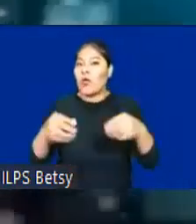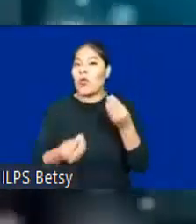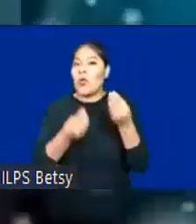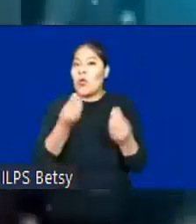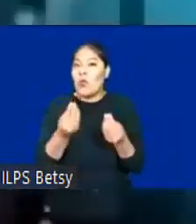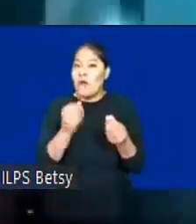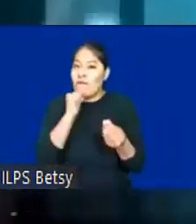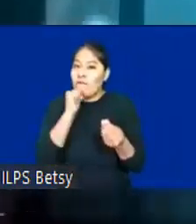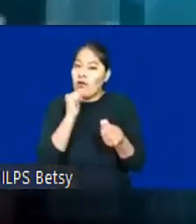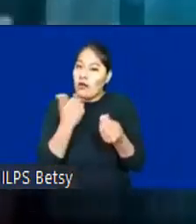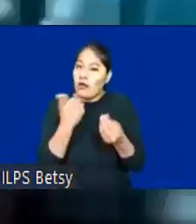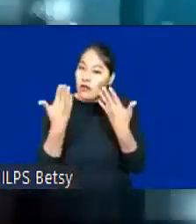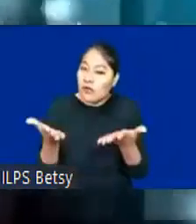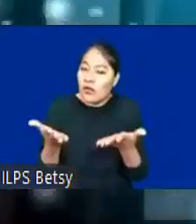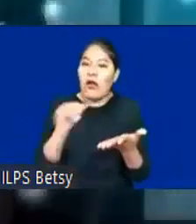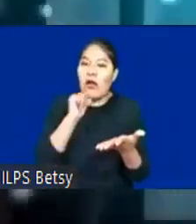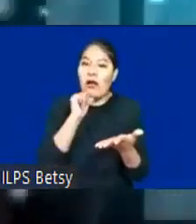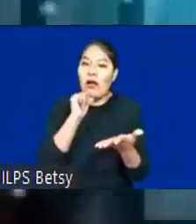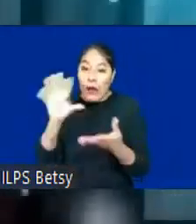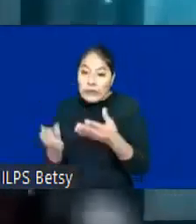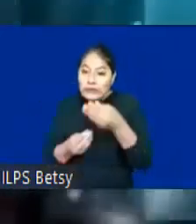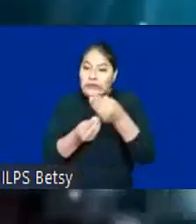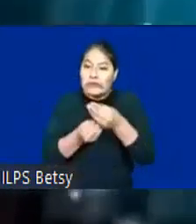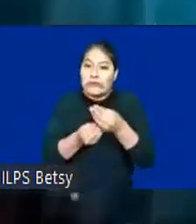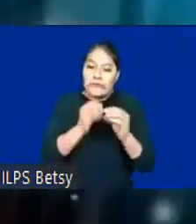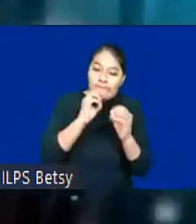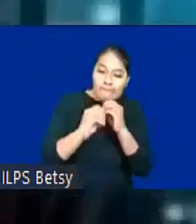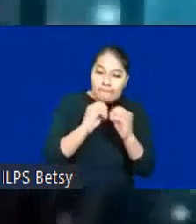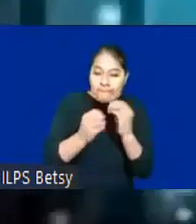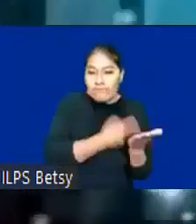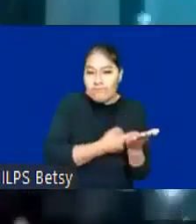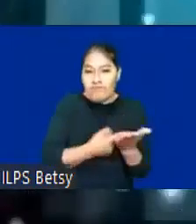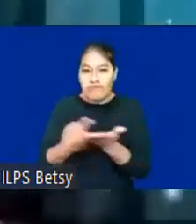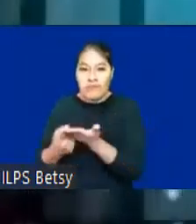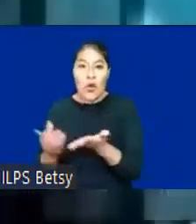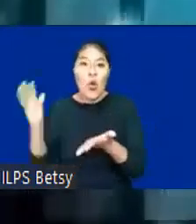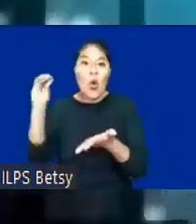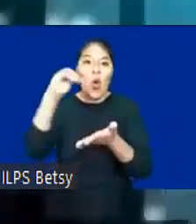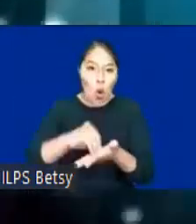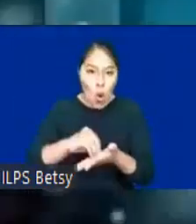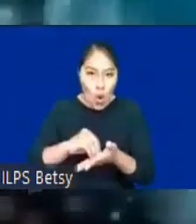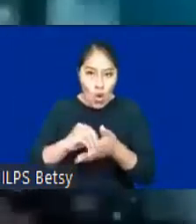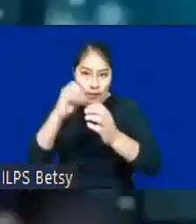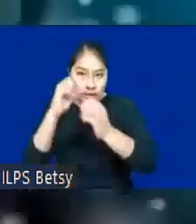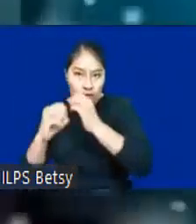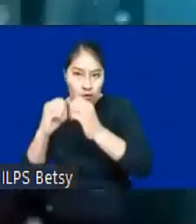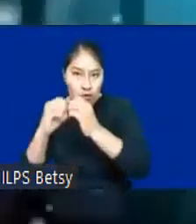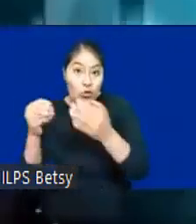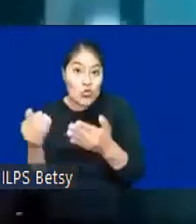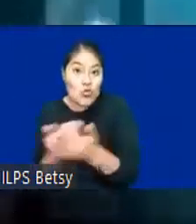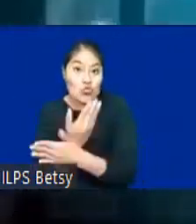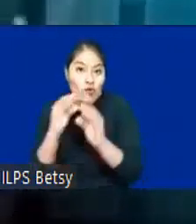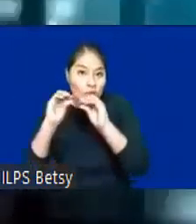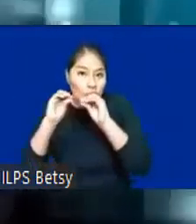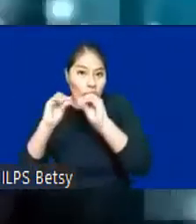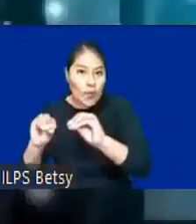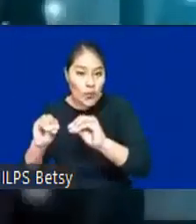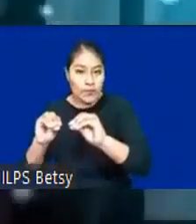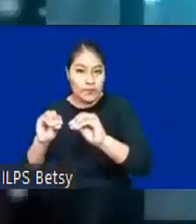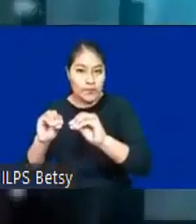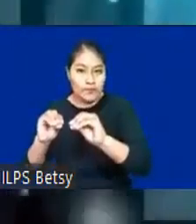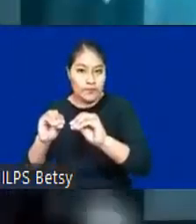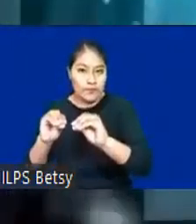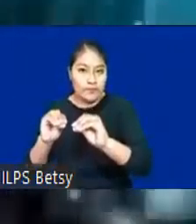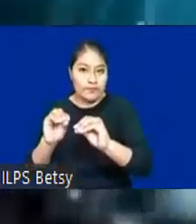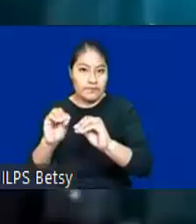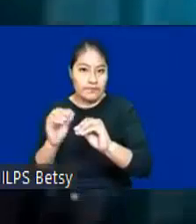tenemos, planificar un plan de gobierno digital, ¿no? Que permita generar valor público hacia el ciudadano. Este